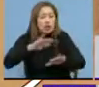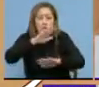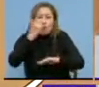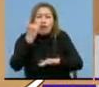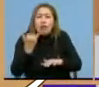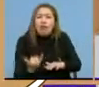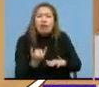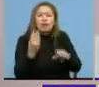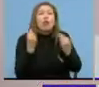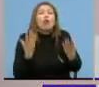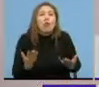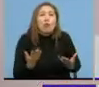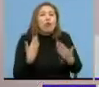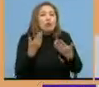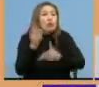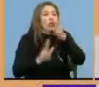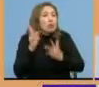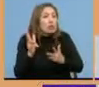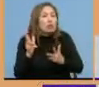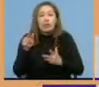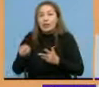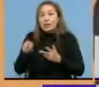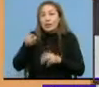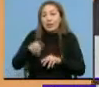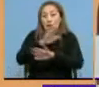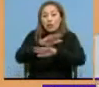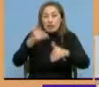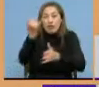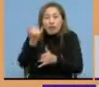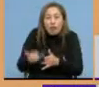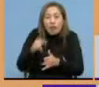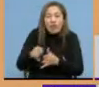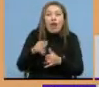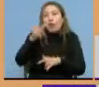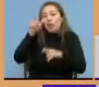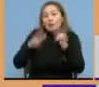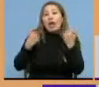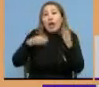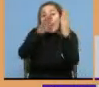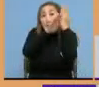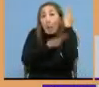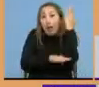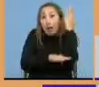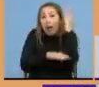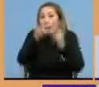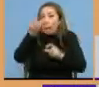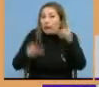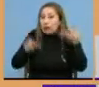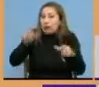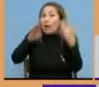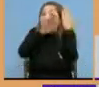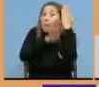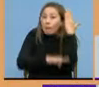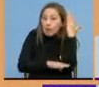todo el mundo pregunta que nos puede decir en cuanto a desnutrición por suerte los valores han bajado mucho en lo que es en